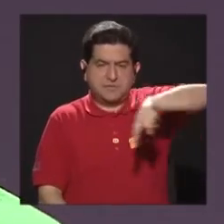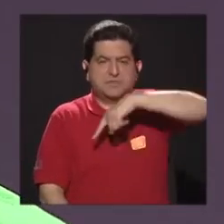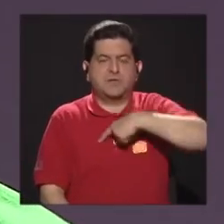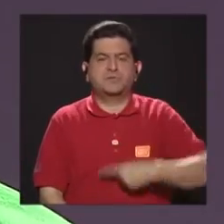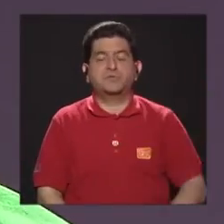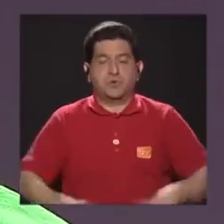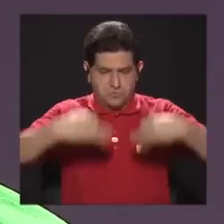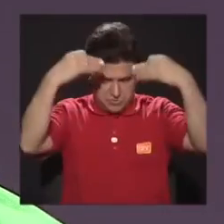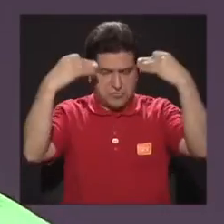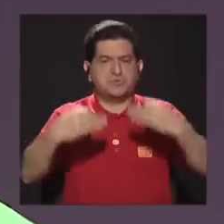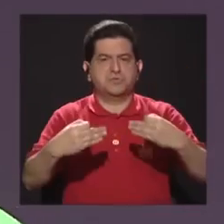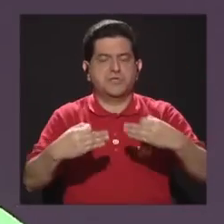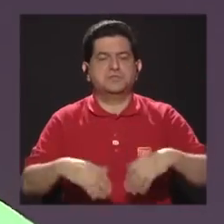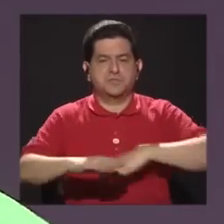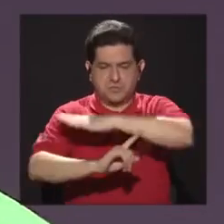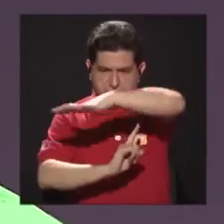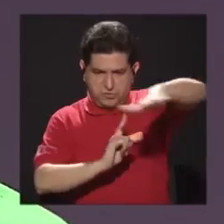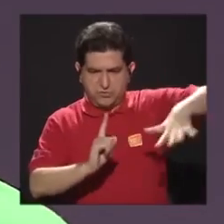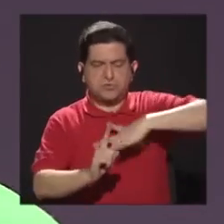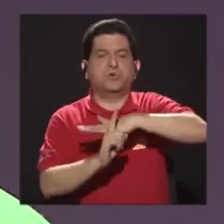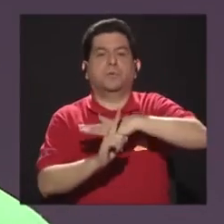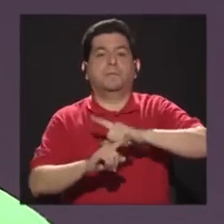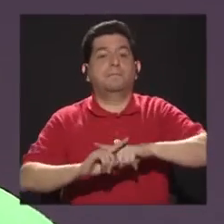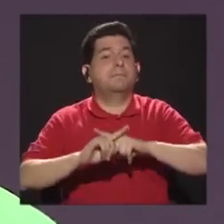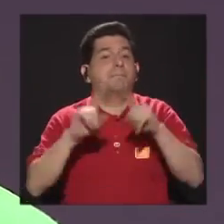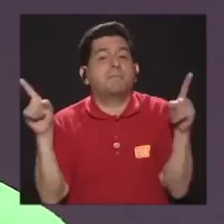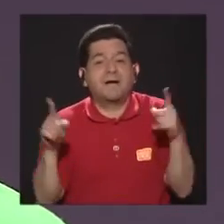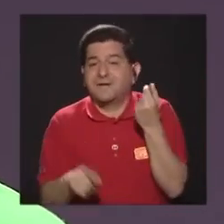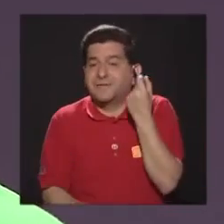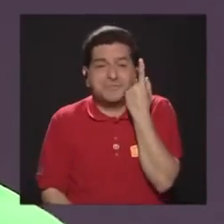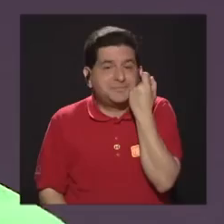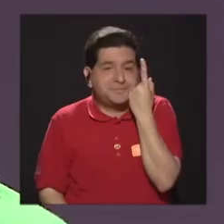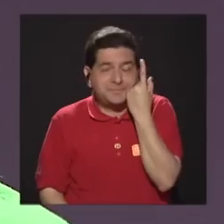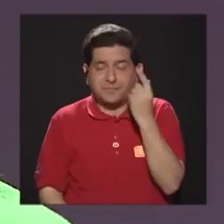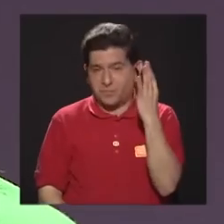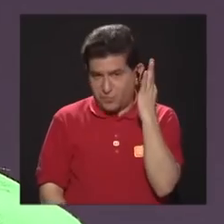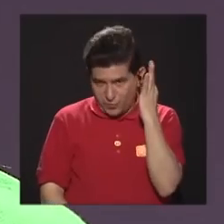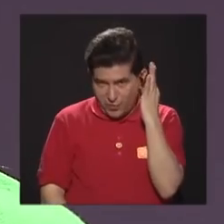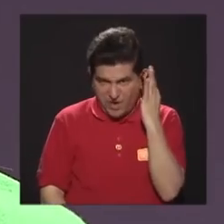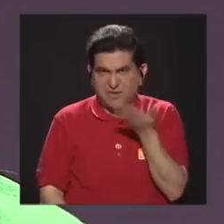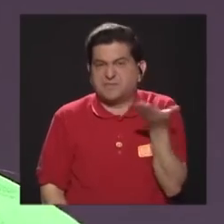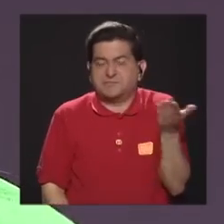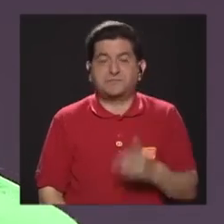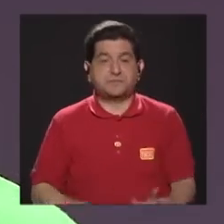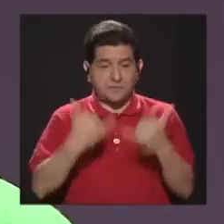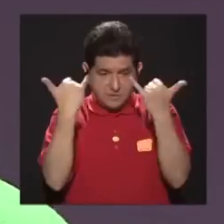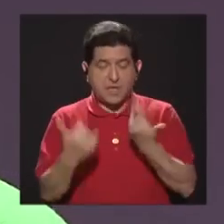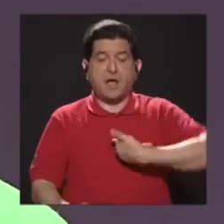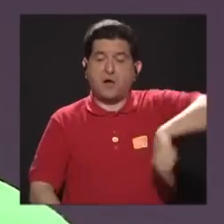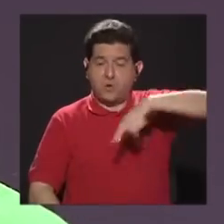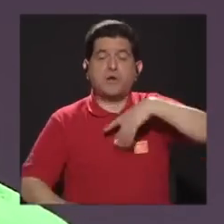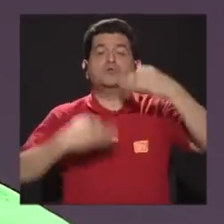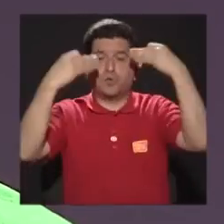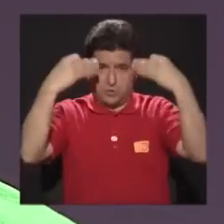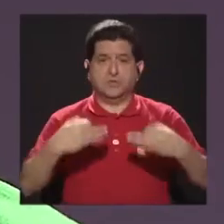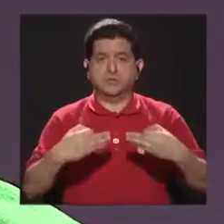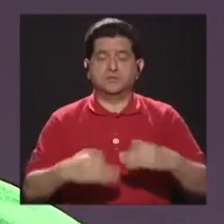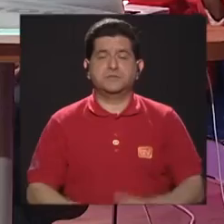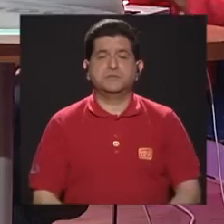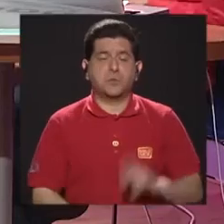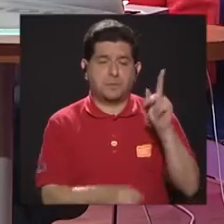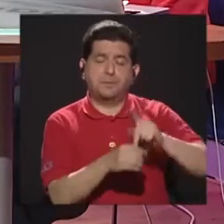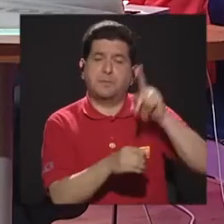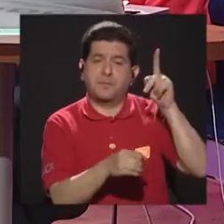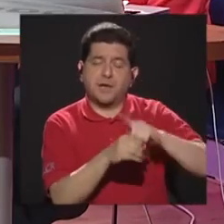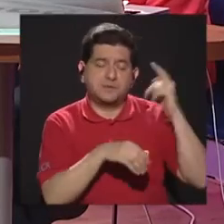las decisiones de nuestro entorno. Lo que no hemos entendido como mujeres es que ahora nos toca tomar decisiones y que debemos ser